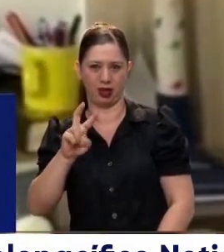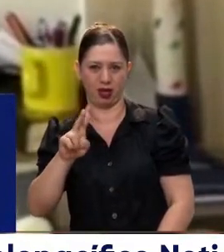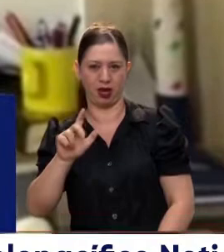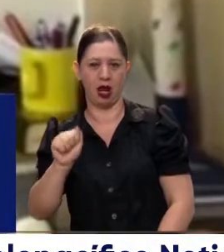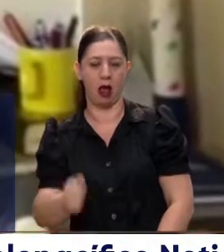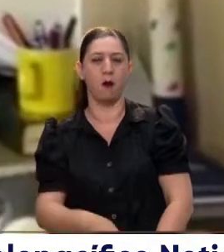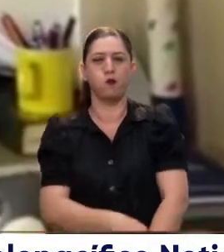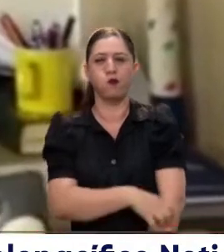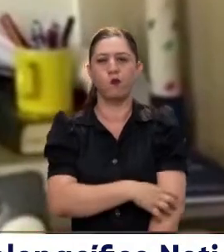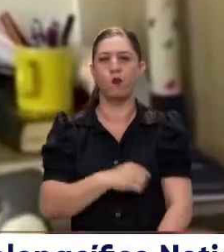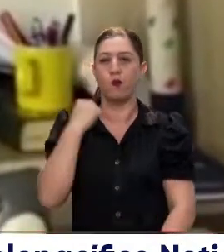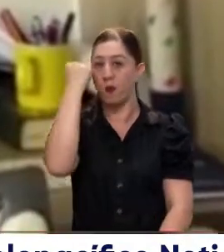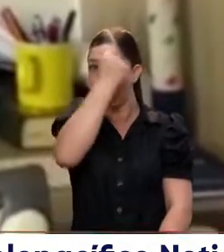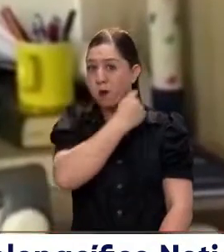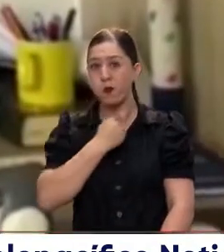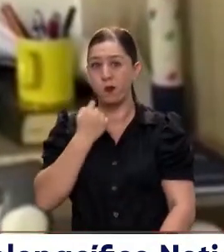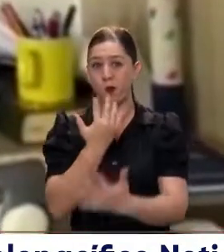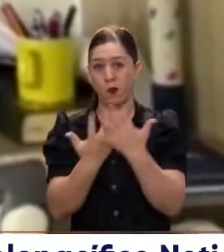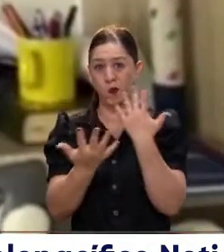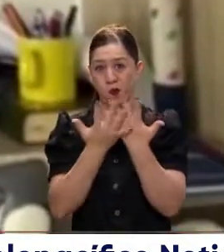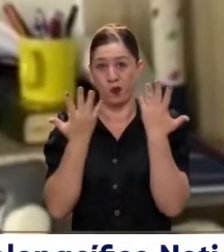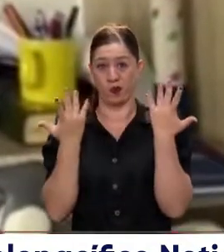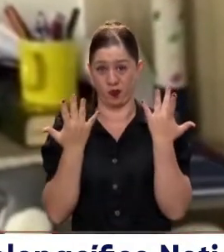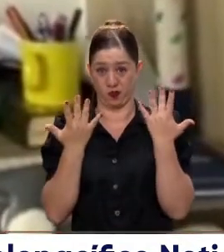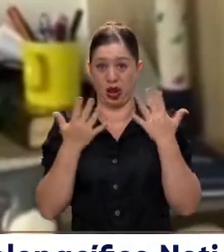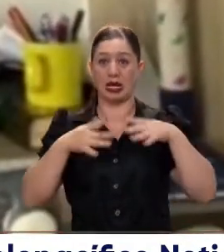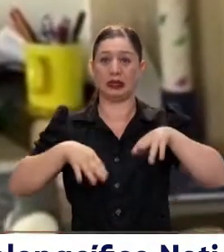concentradas en cara, palmas de mano, plantas de pie